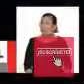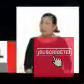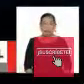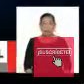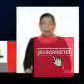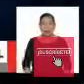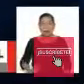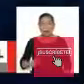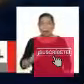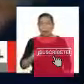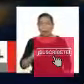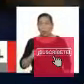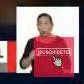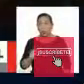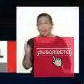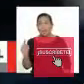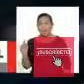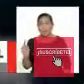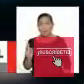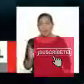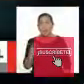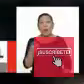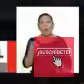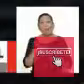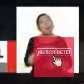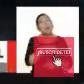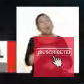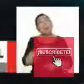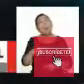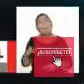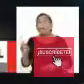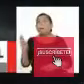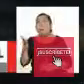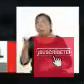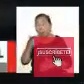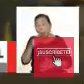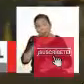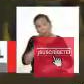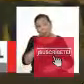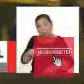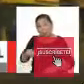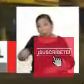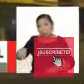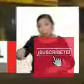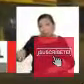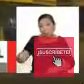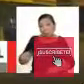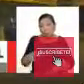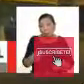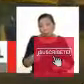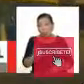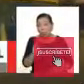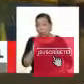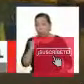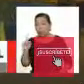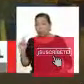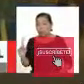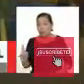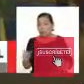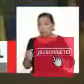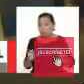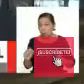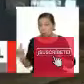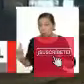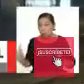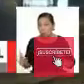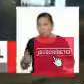Carlos Sebastián Muro se dirigía a los servicios higiénicos frente al centro comercial en el pasaje Guyana cuando un sicario bajó de una